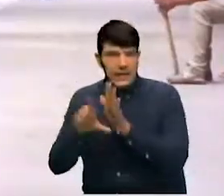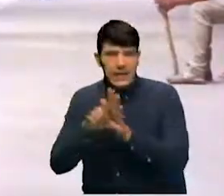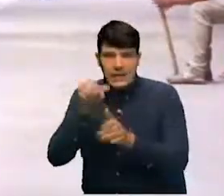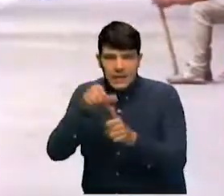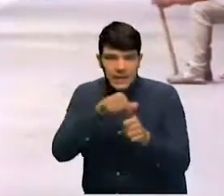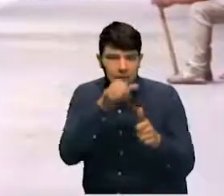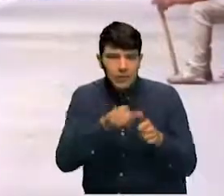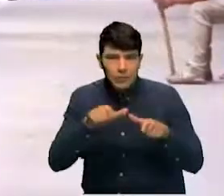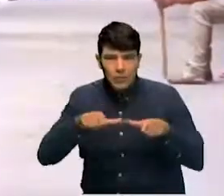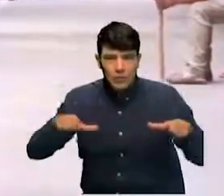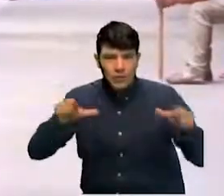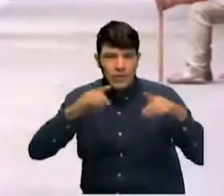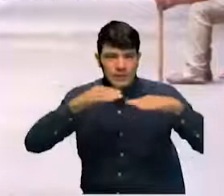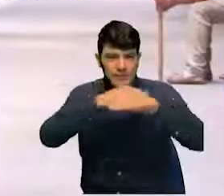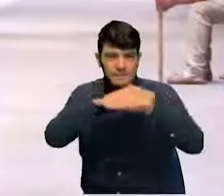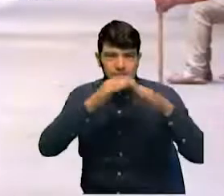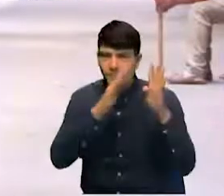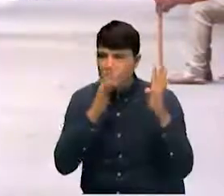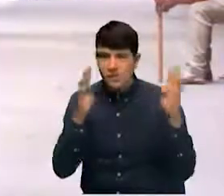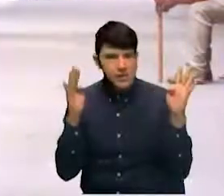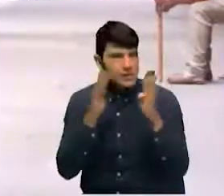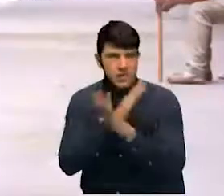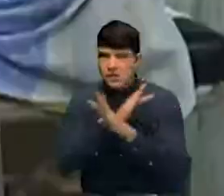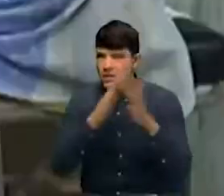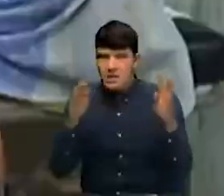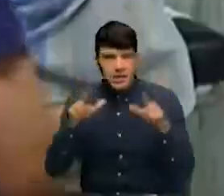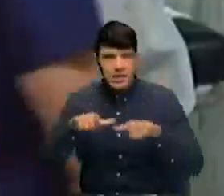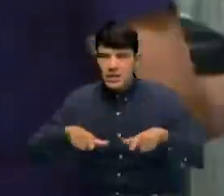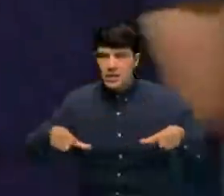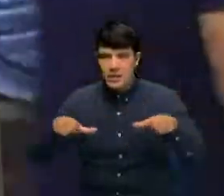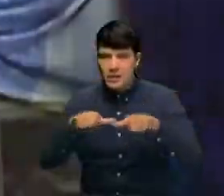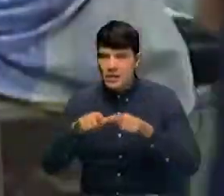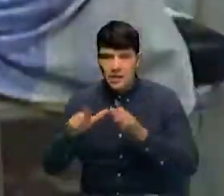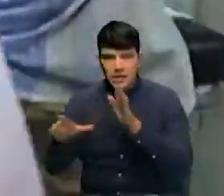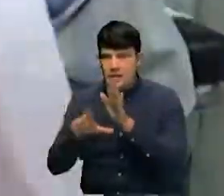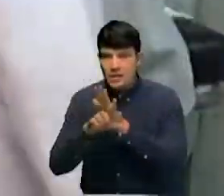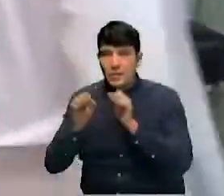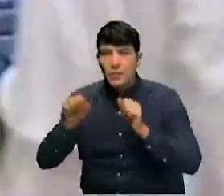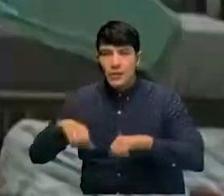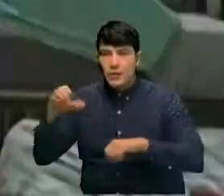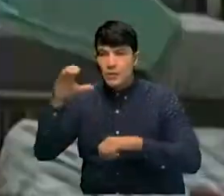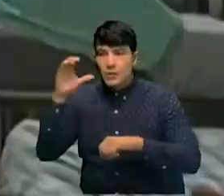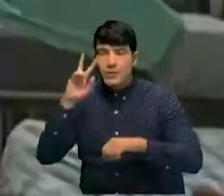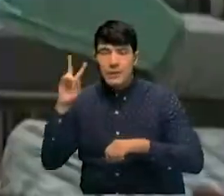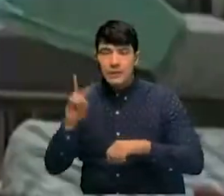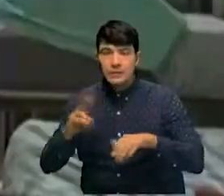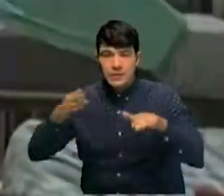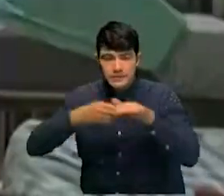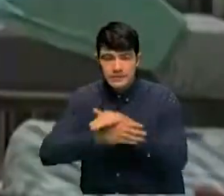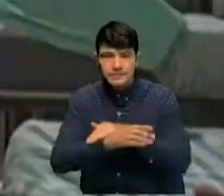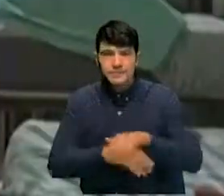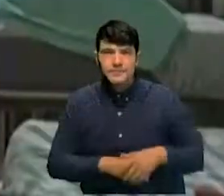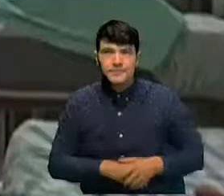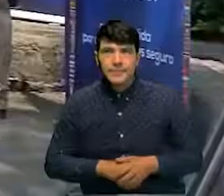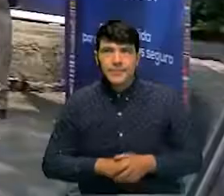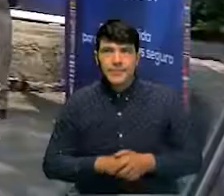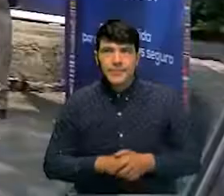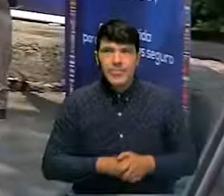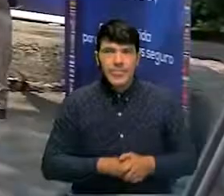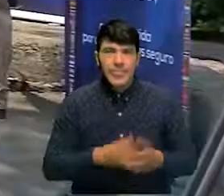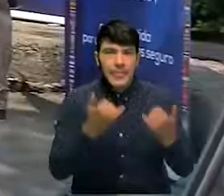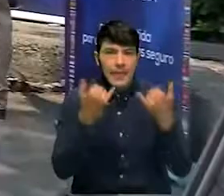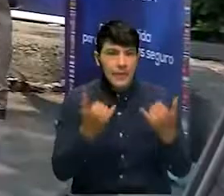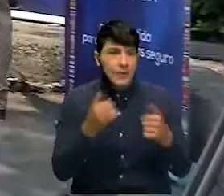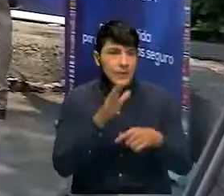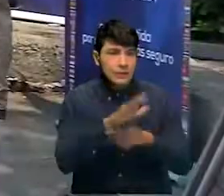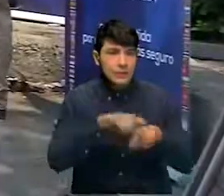que conectan, por supuesto, a Colombia con Venezuela. Para contrarrestar el paso de personas en condición de irregularidad, se